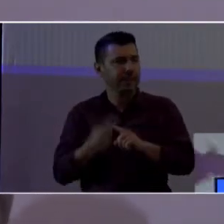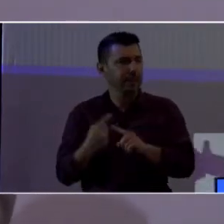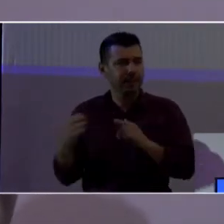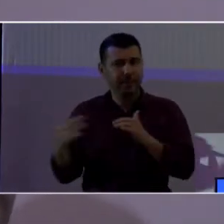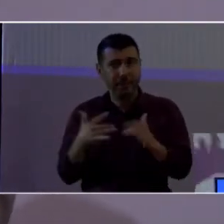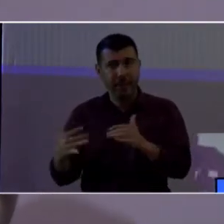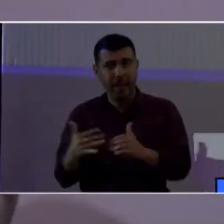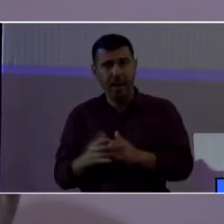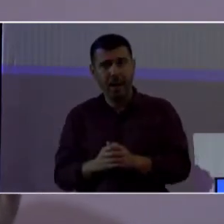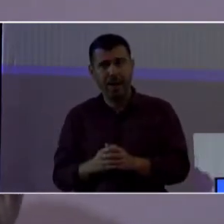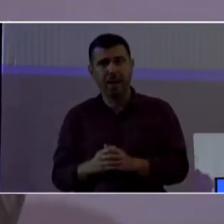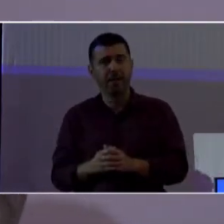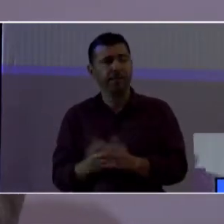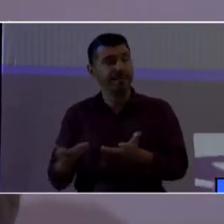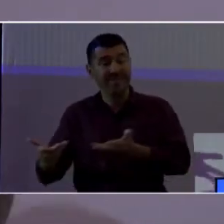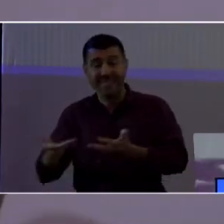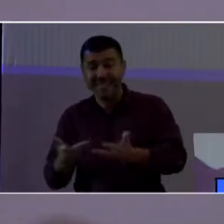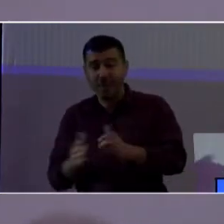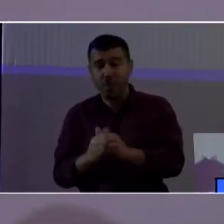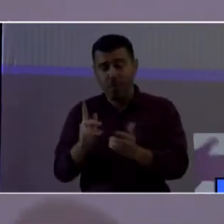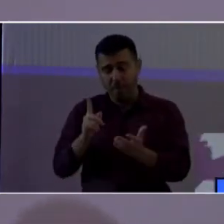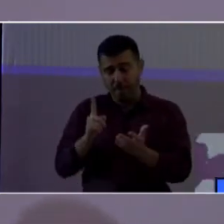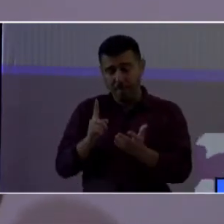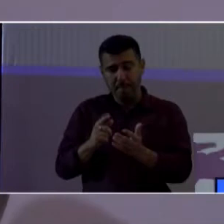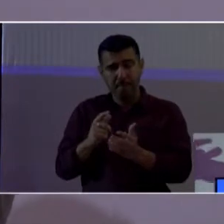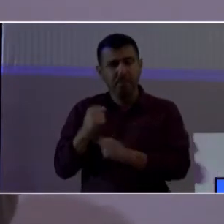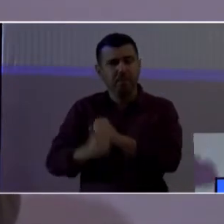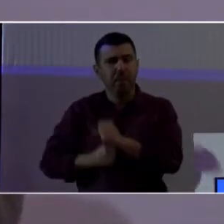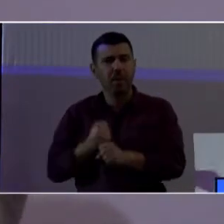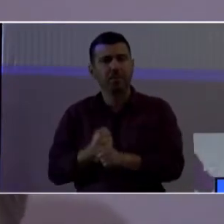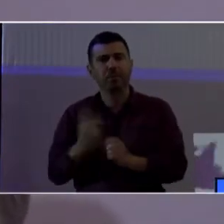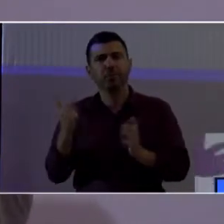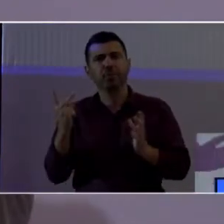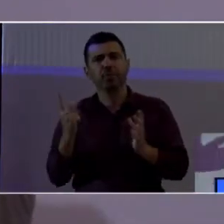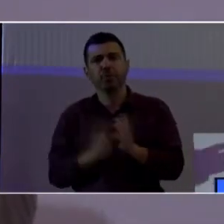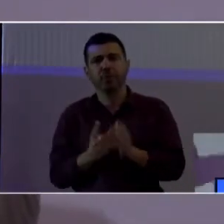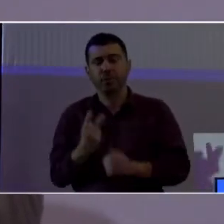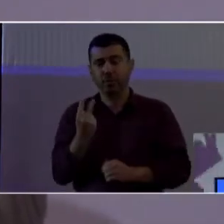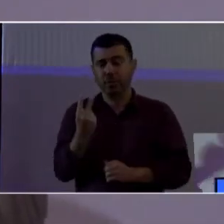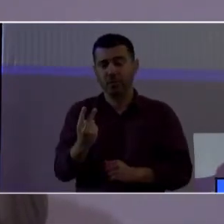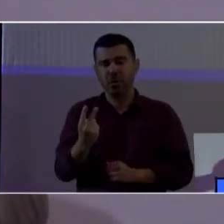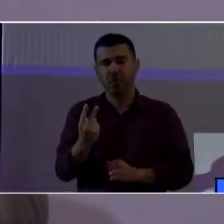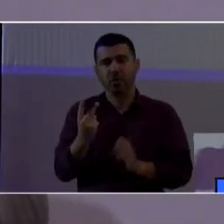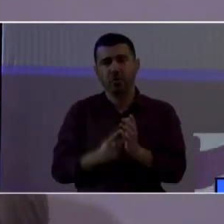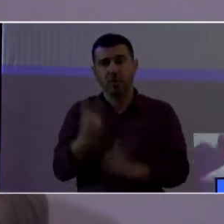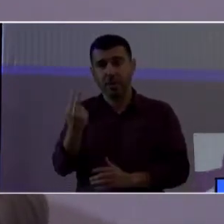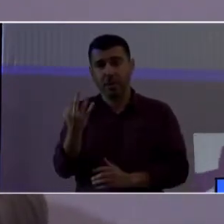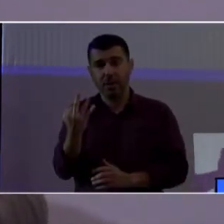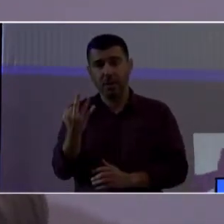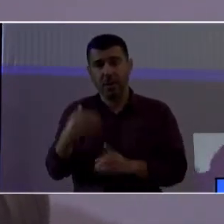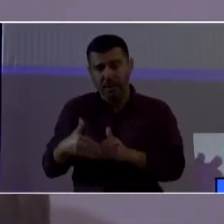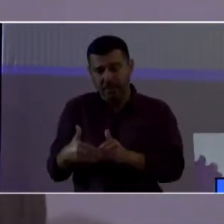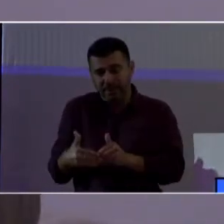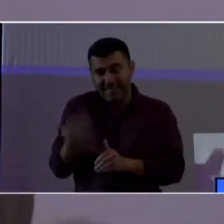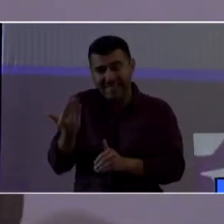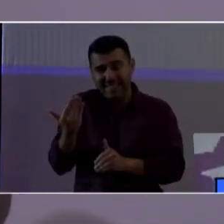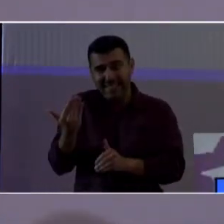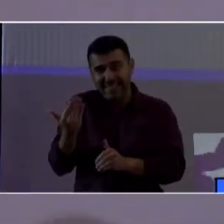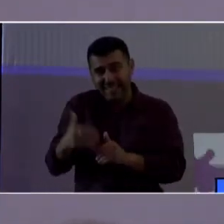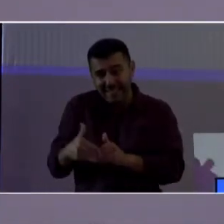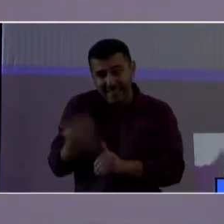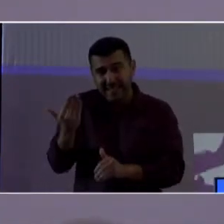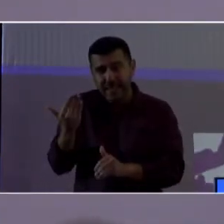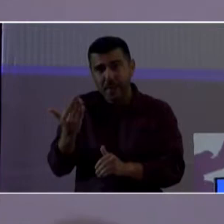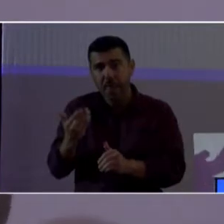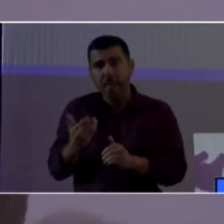otro. Ya cuando en el año 2002, 2003 empieza el programa de